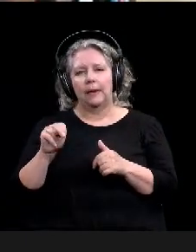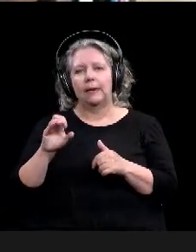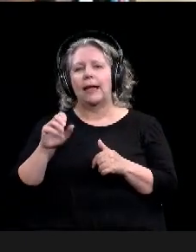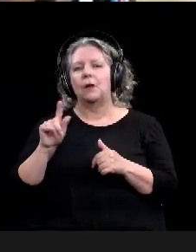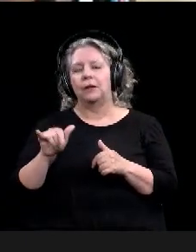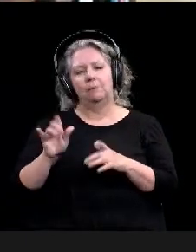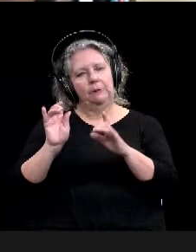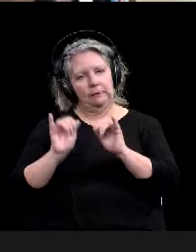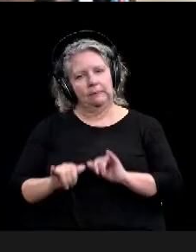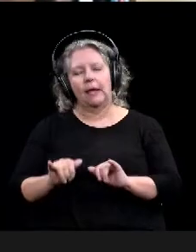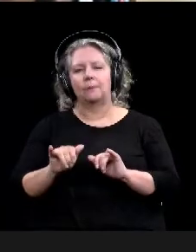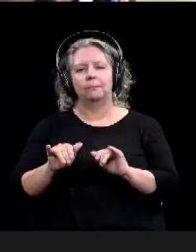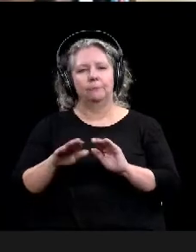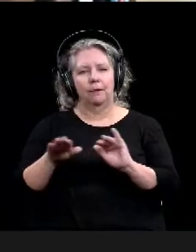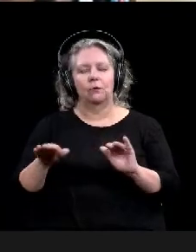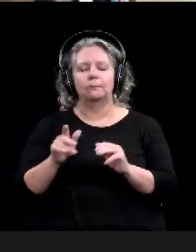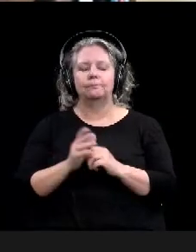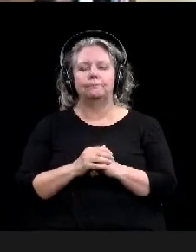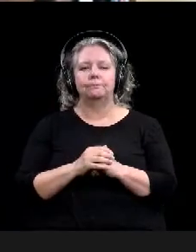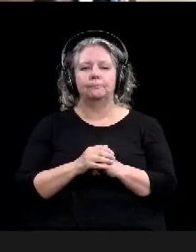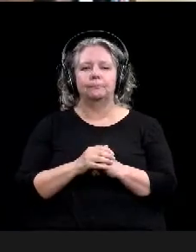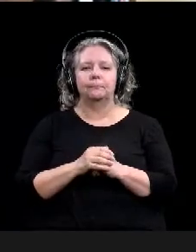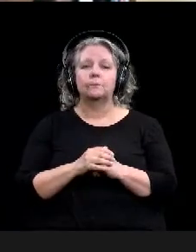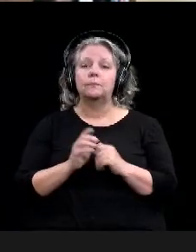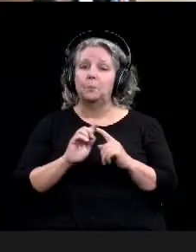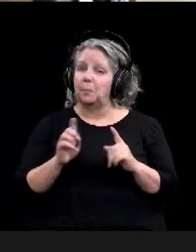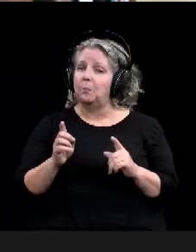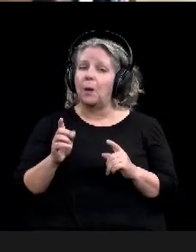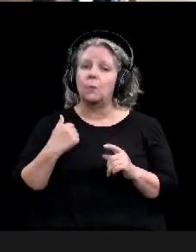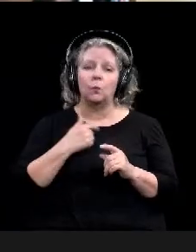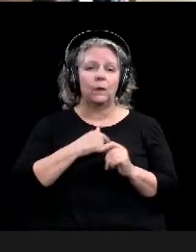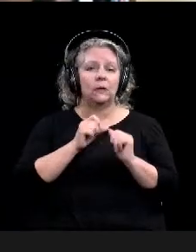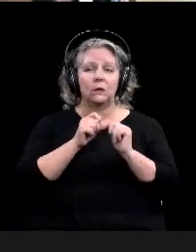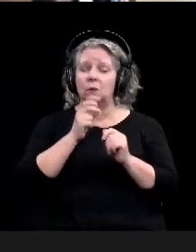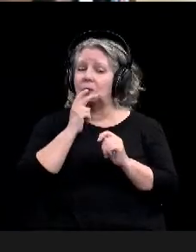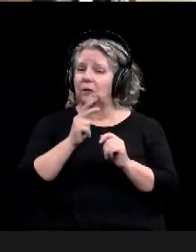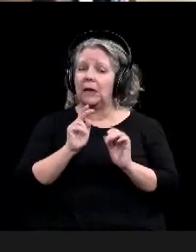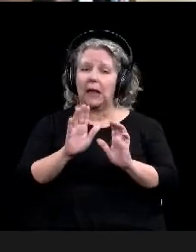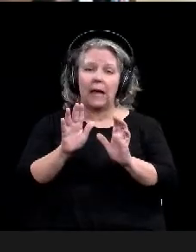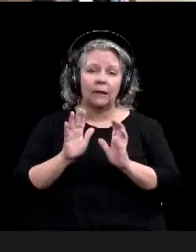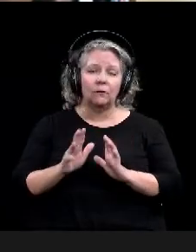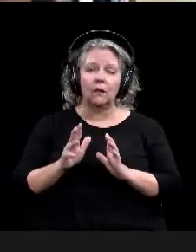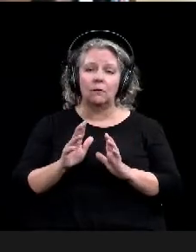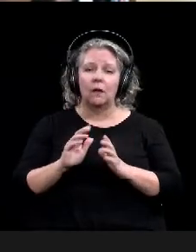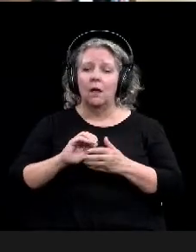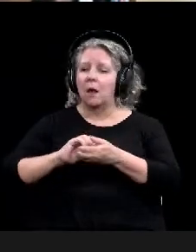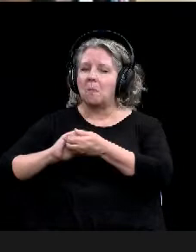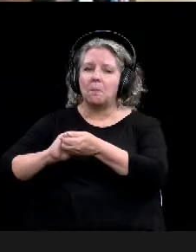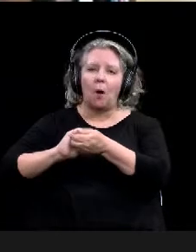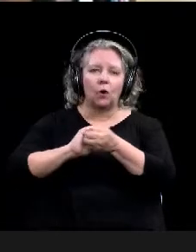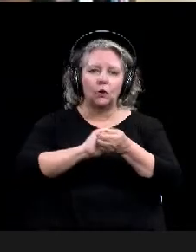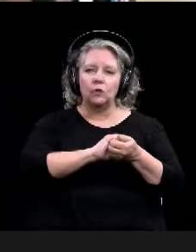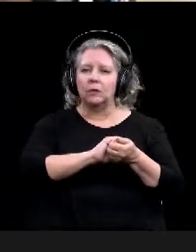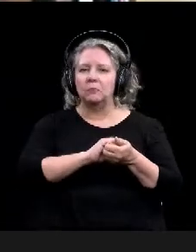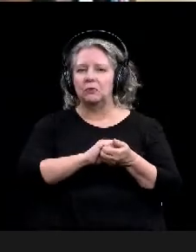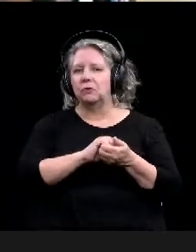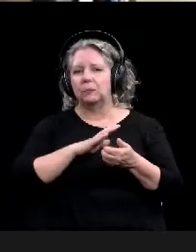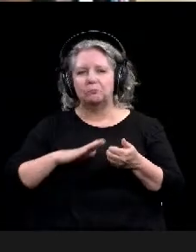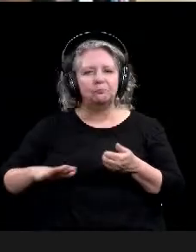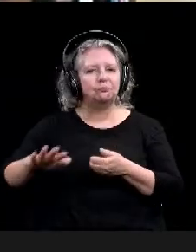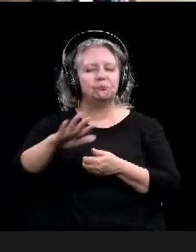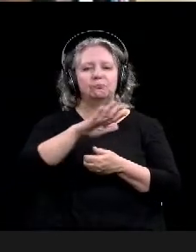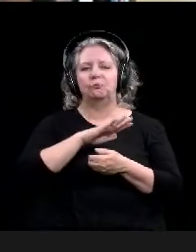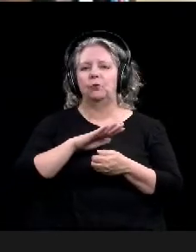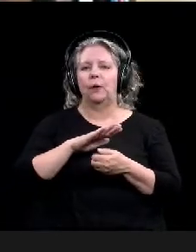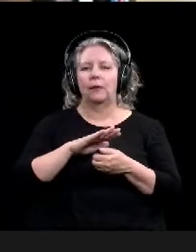continuamos de ver excelencia en nuestros patrocinadores que aquí en la comunidad del condado